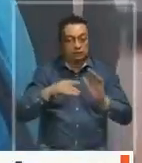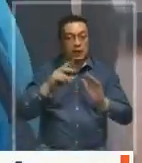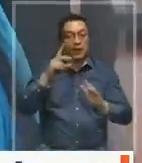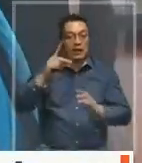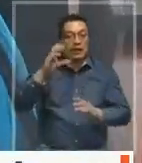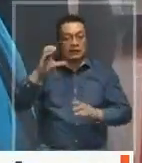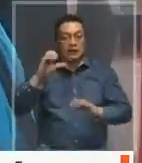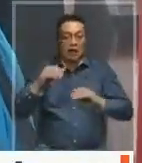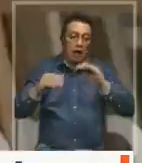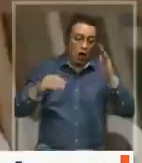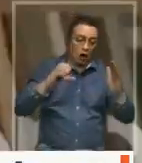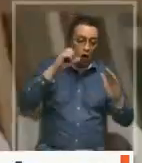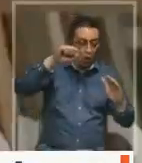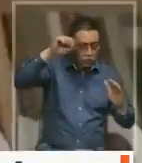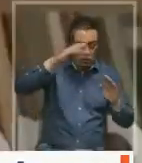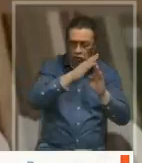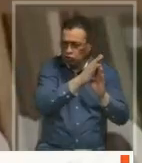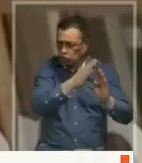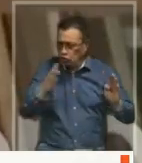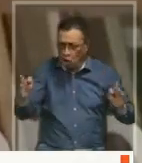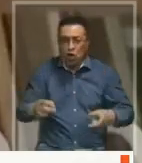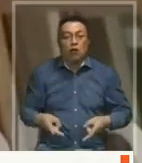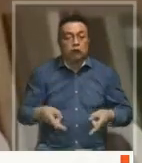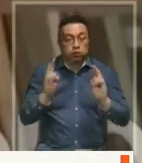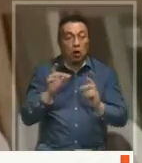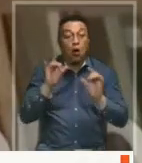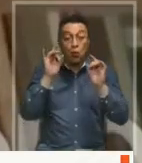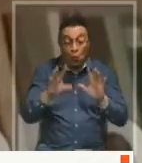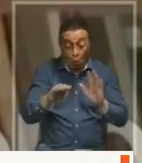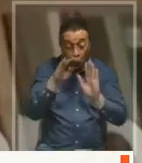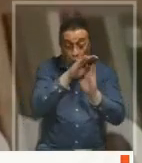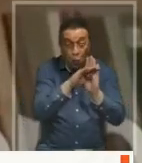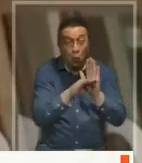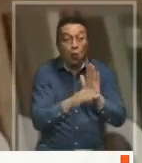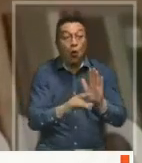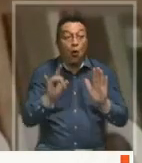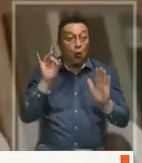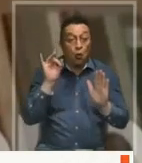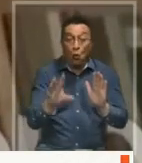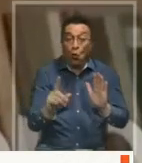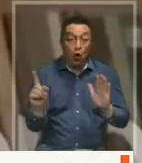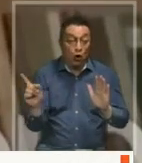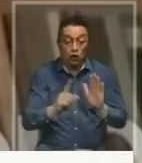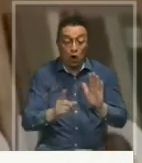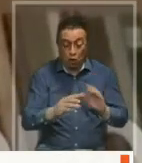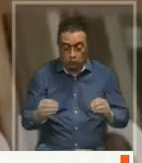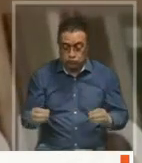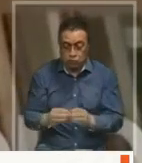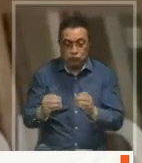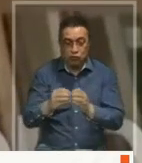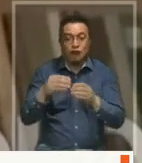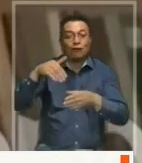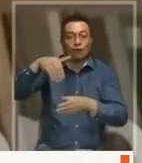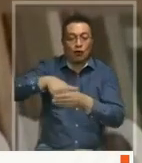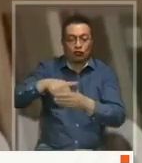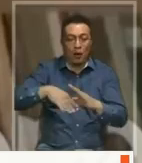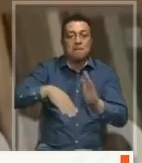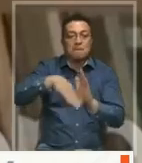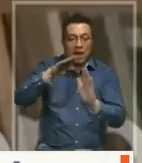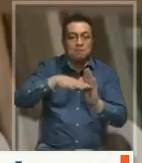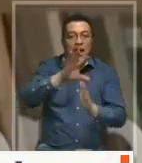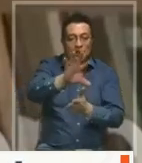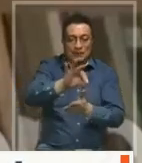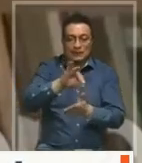Partido Comunista. Que si no hay una lista única, que no solo es en la suma de los votos para elegir más o menos